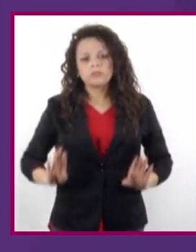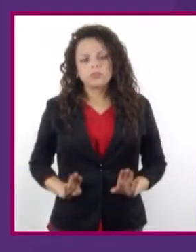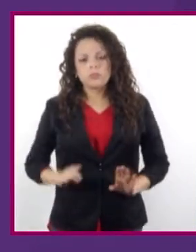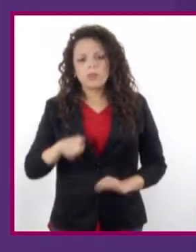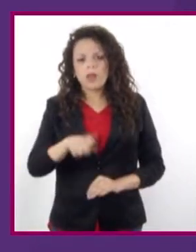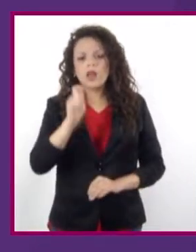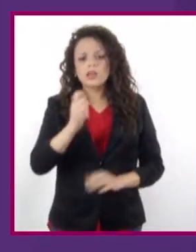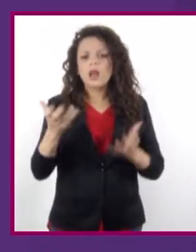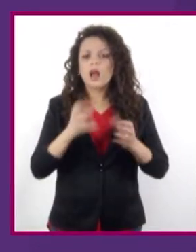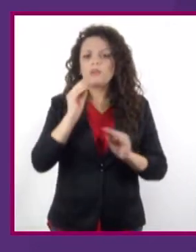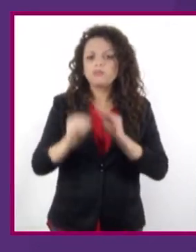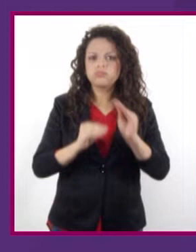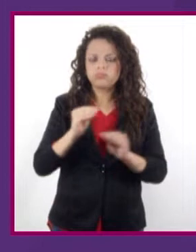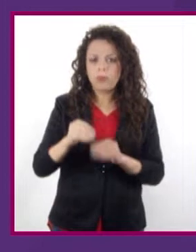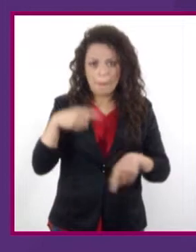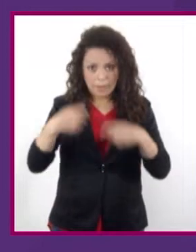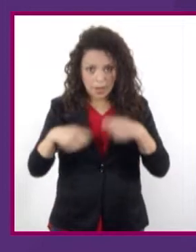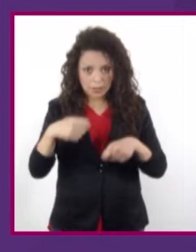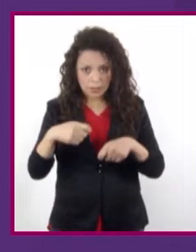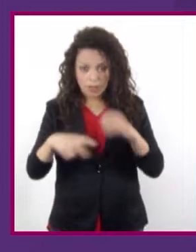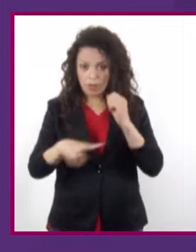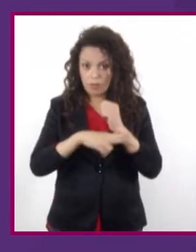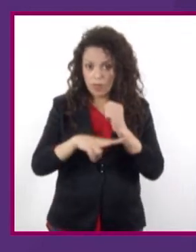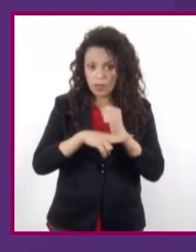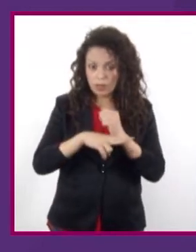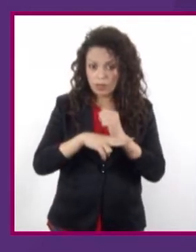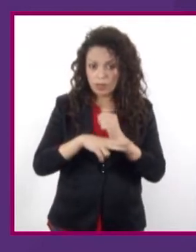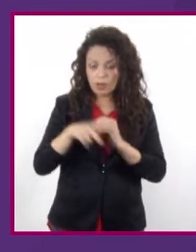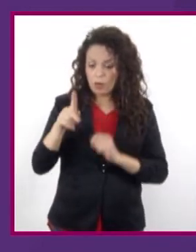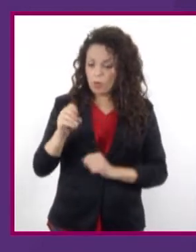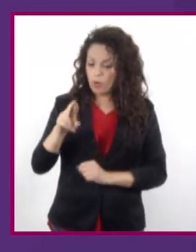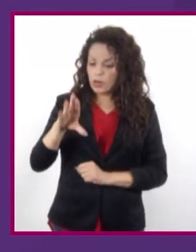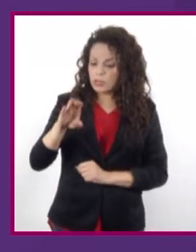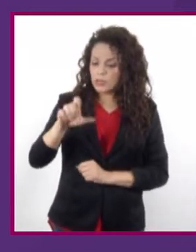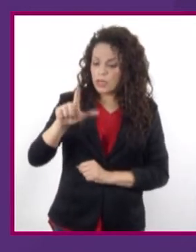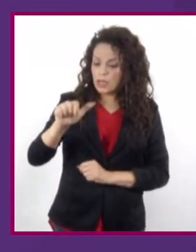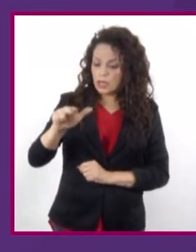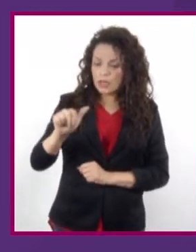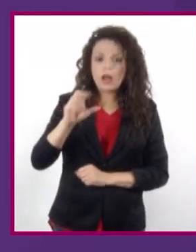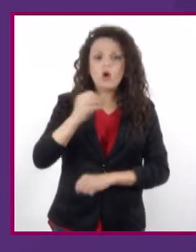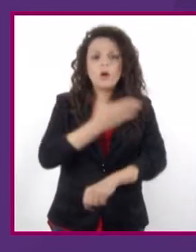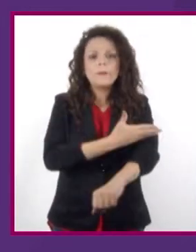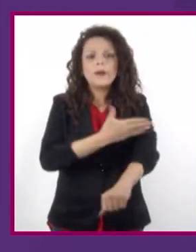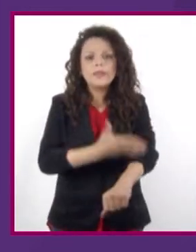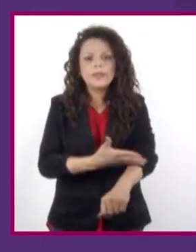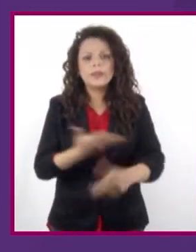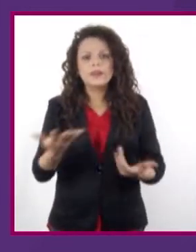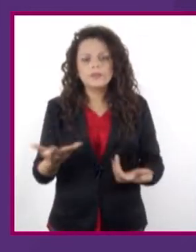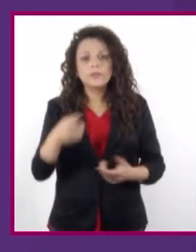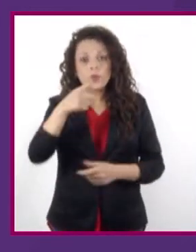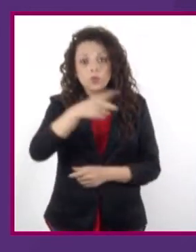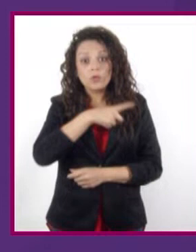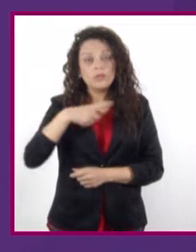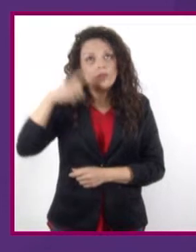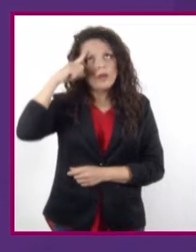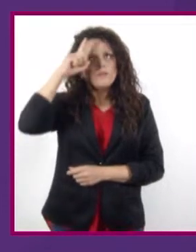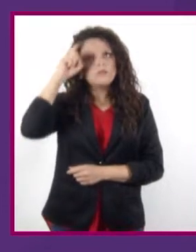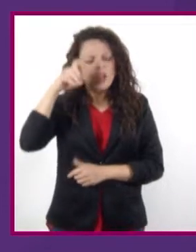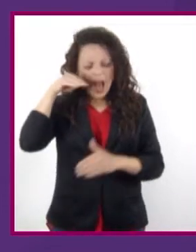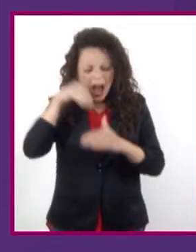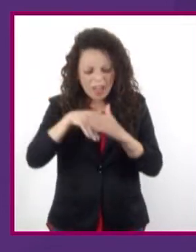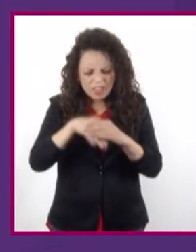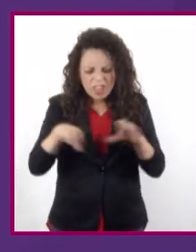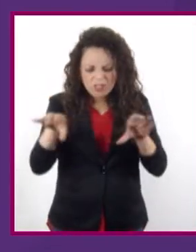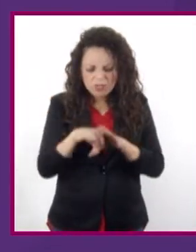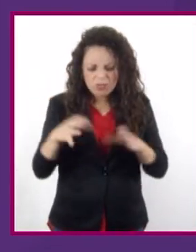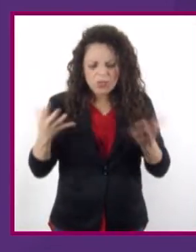metal, vidrio, porcelana o madera. Pregúntense cómo está formado por dentro y cómo imaginan que fue